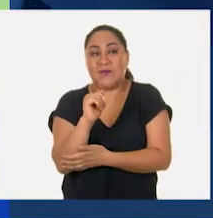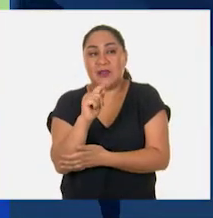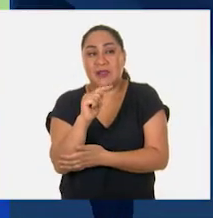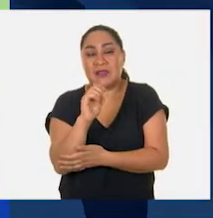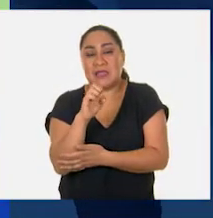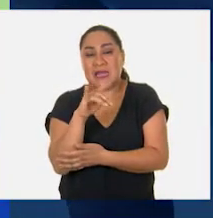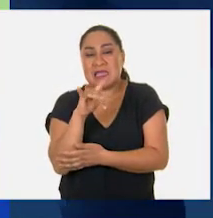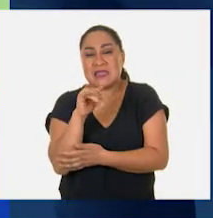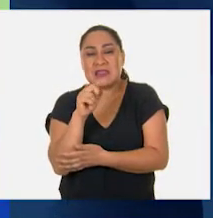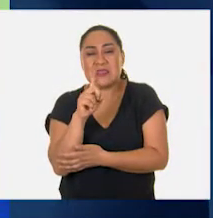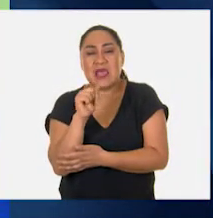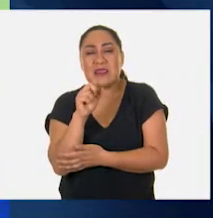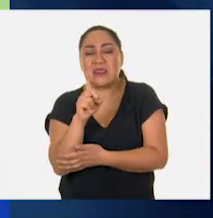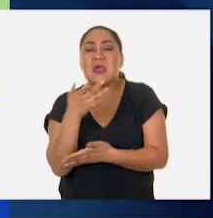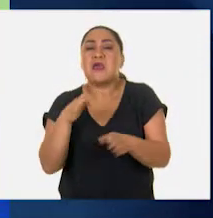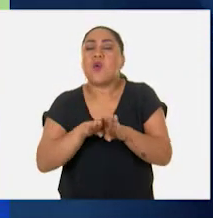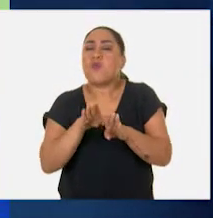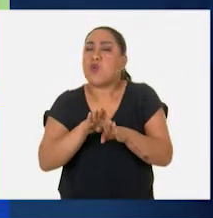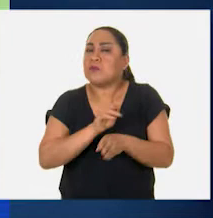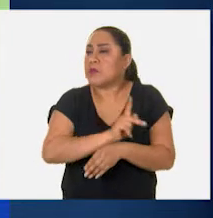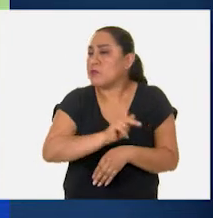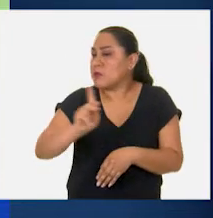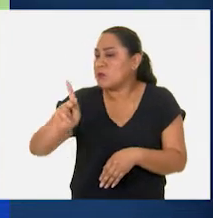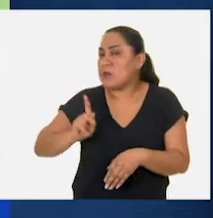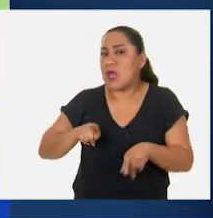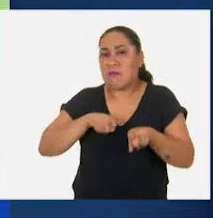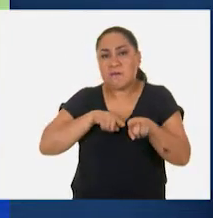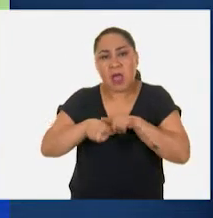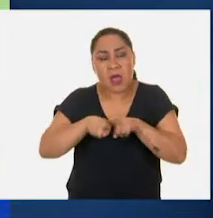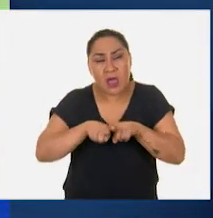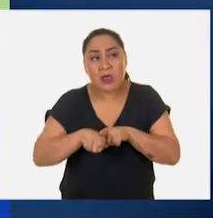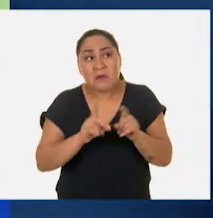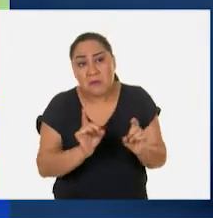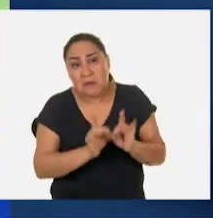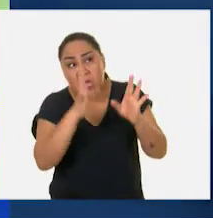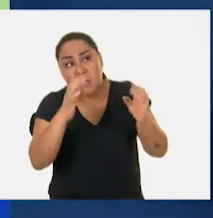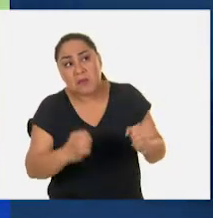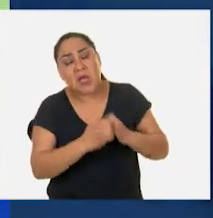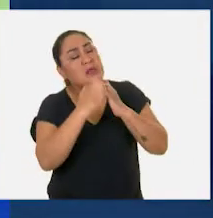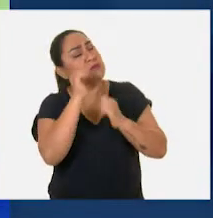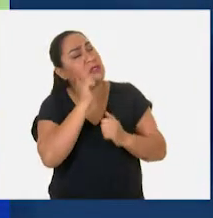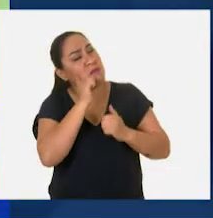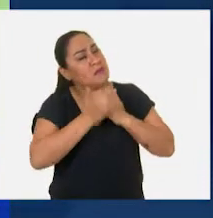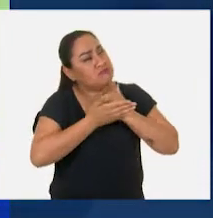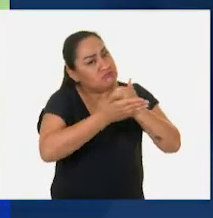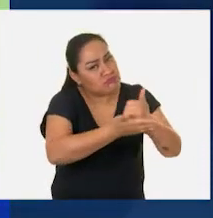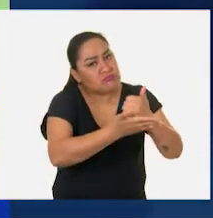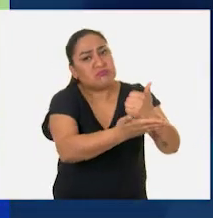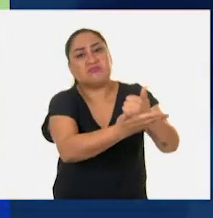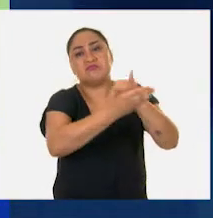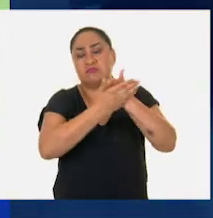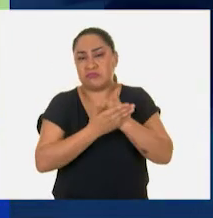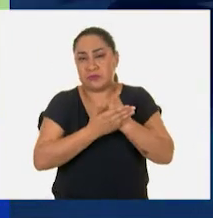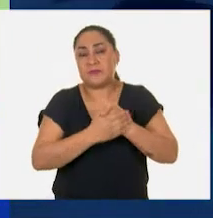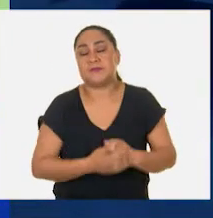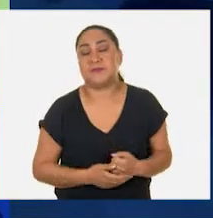como hermanos y hermanas, podemos ayudarnos siempre que lo necesitemos. Nos damos cuenta entonces de que la democracia se